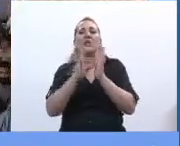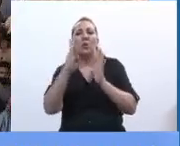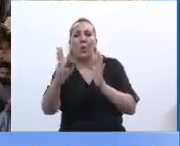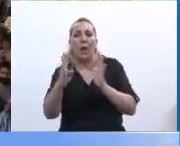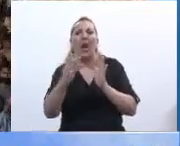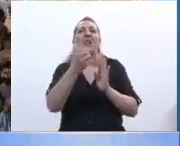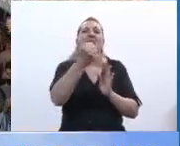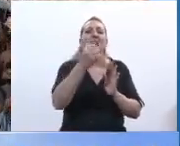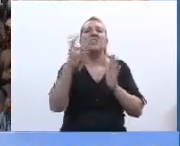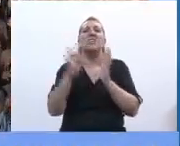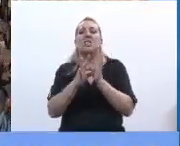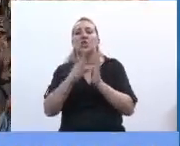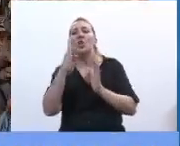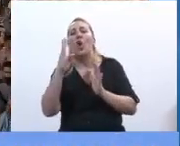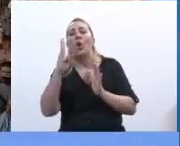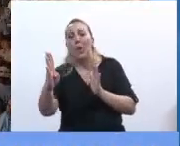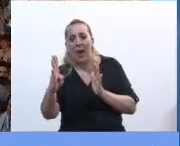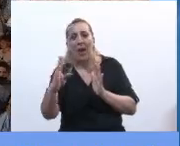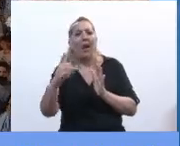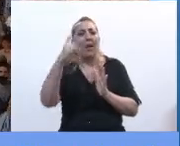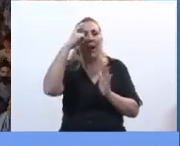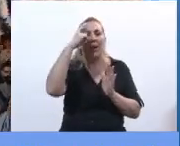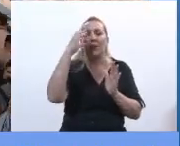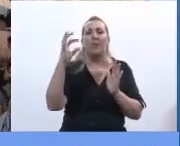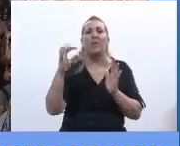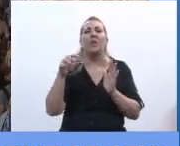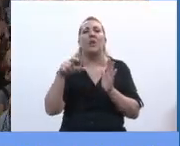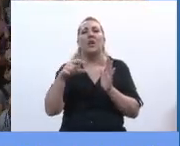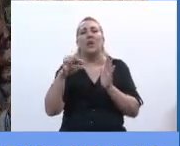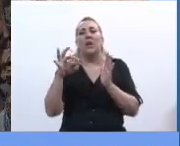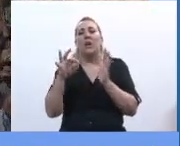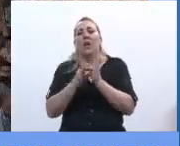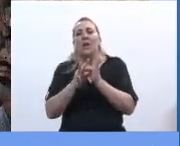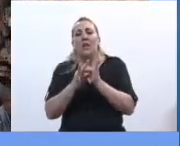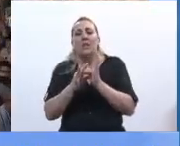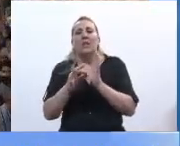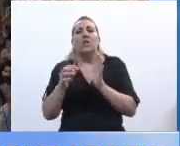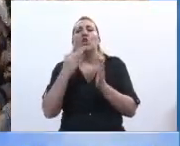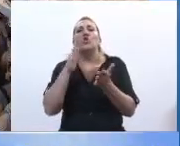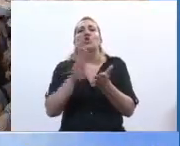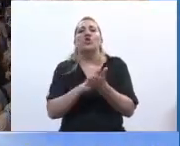sobre y en el 10 de lo que hace